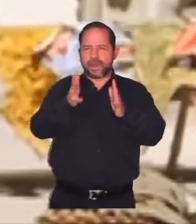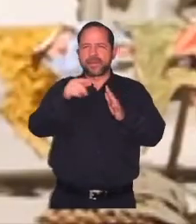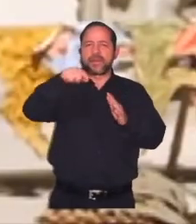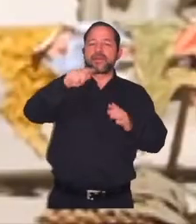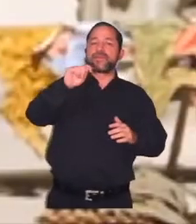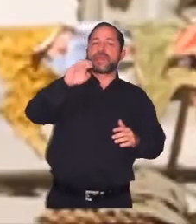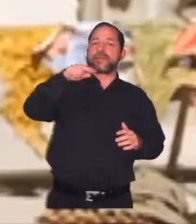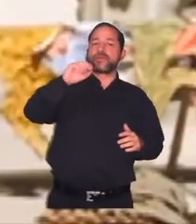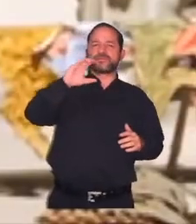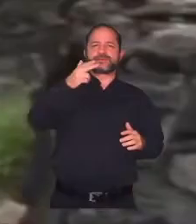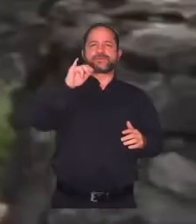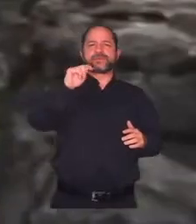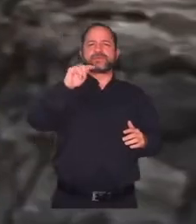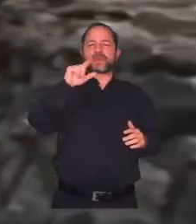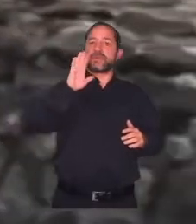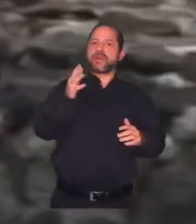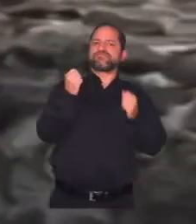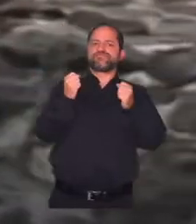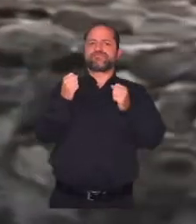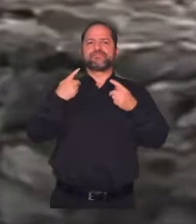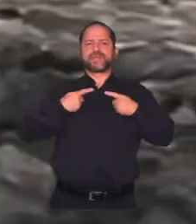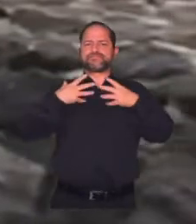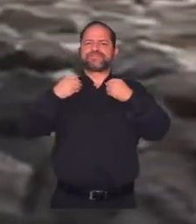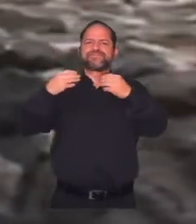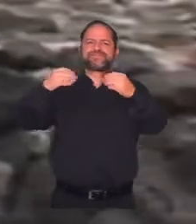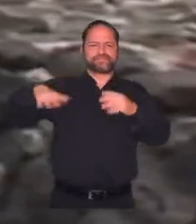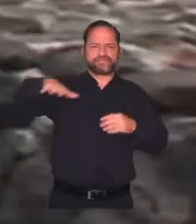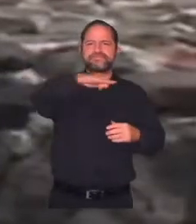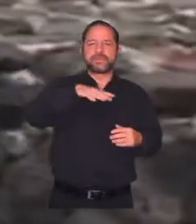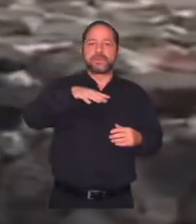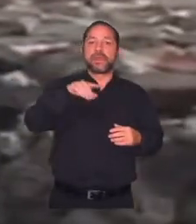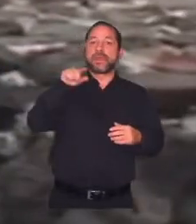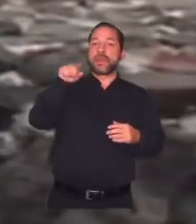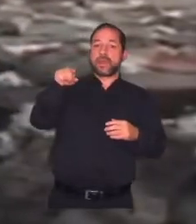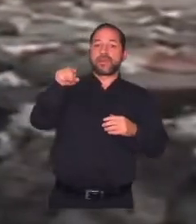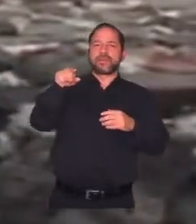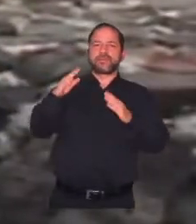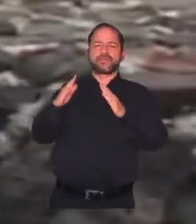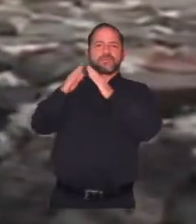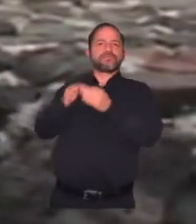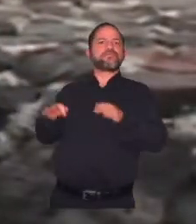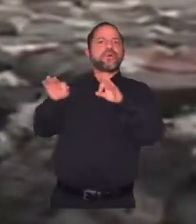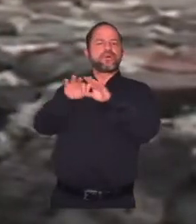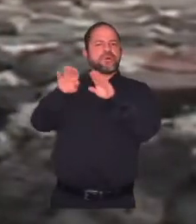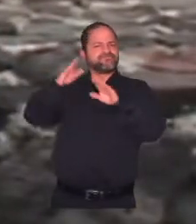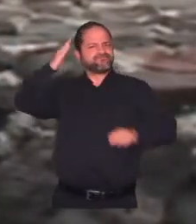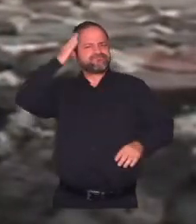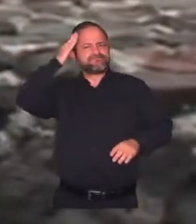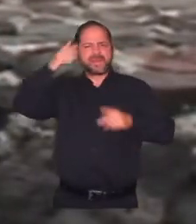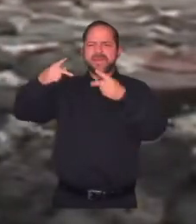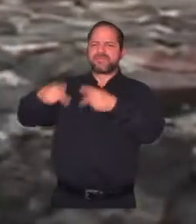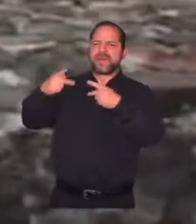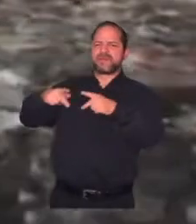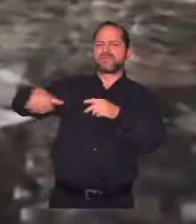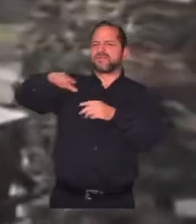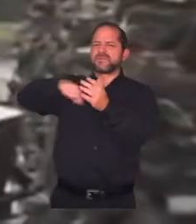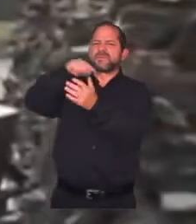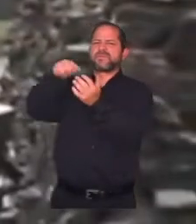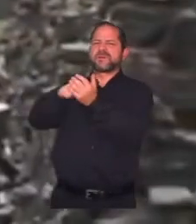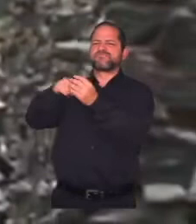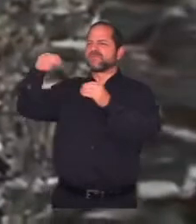tlatelolco nombre en agua del que podemos traducir como lugar de la plataforma o terraza otro de sus nombres es